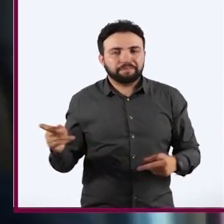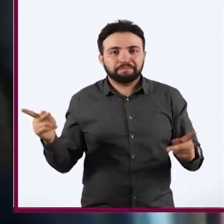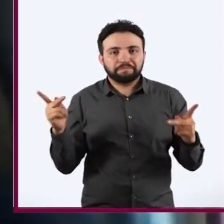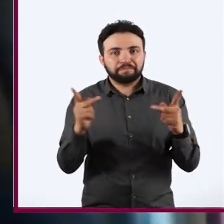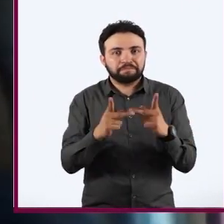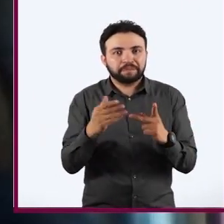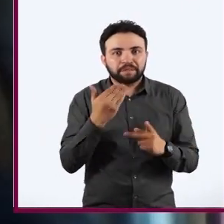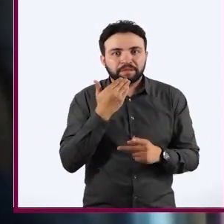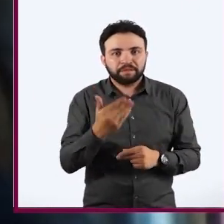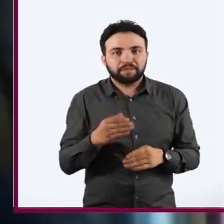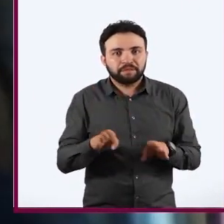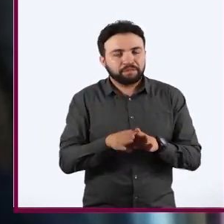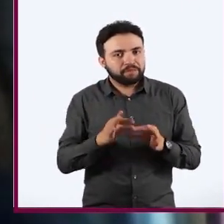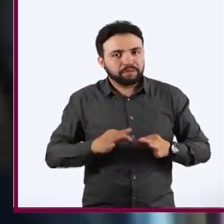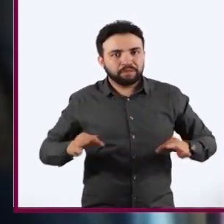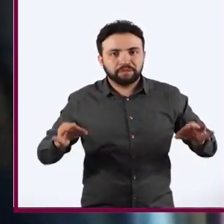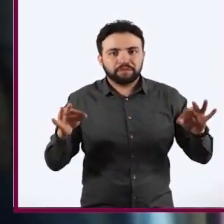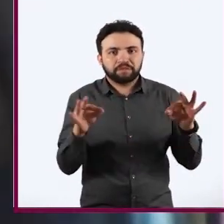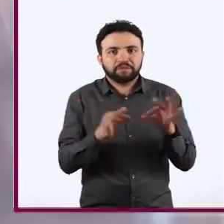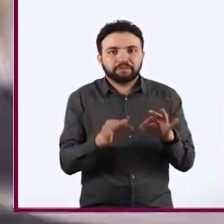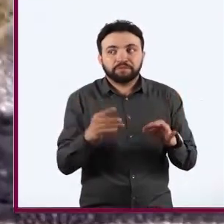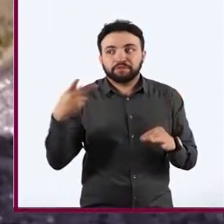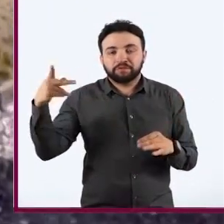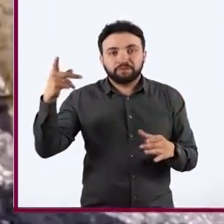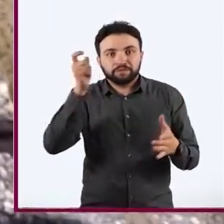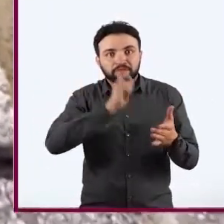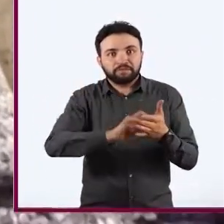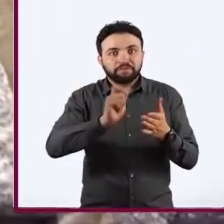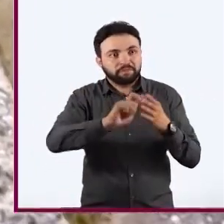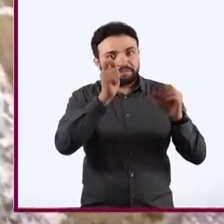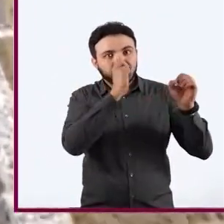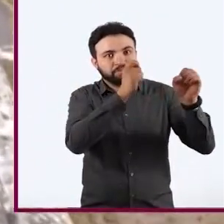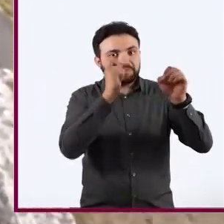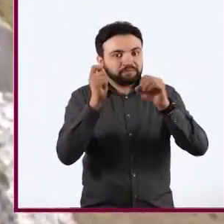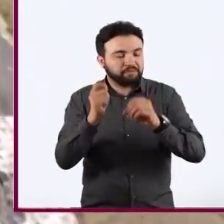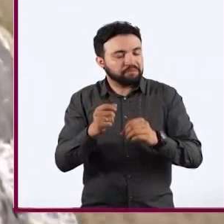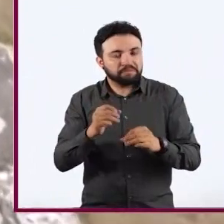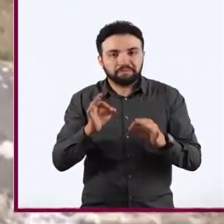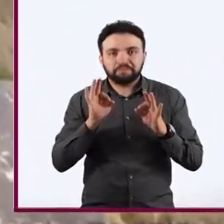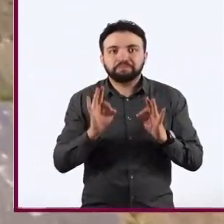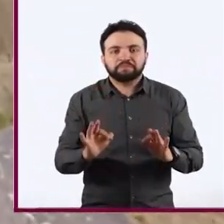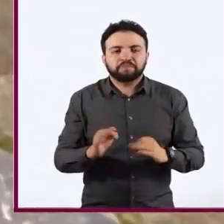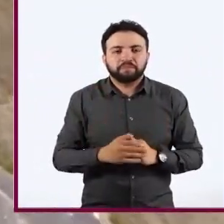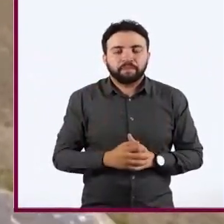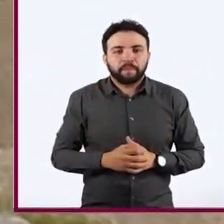estos son algunos de los hechos que nos dan la importancia de los registros calendáricos de Xochicalco.